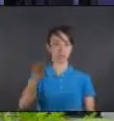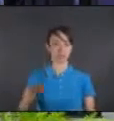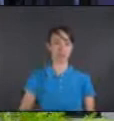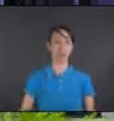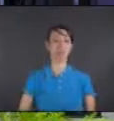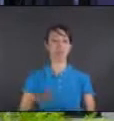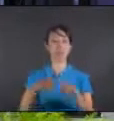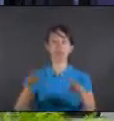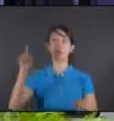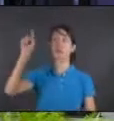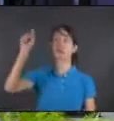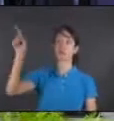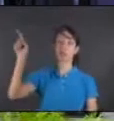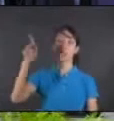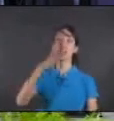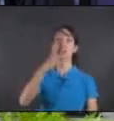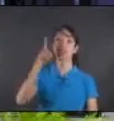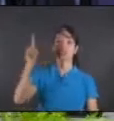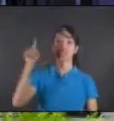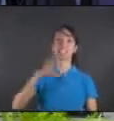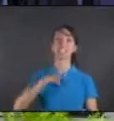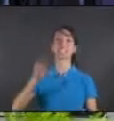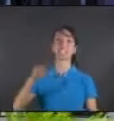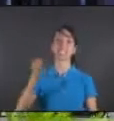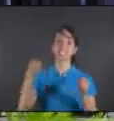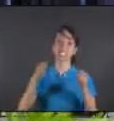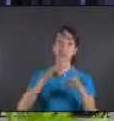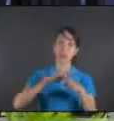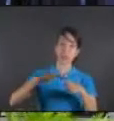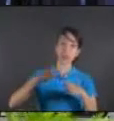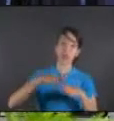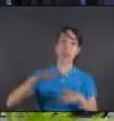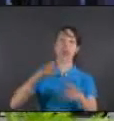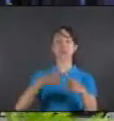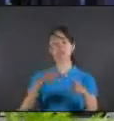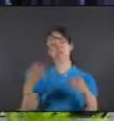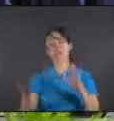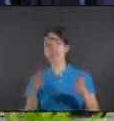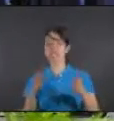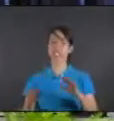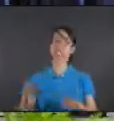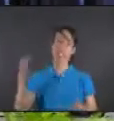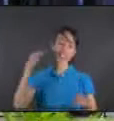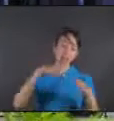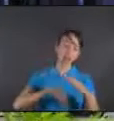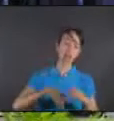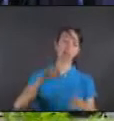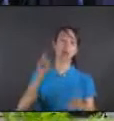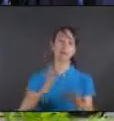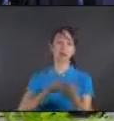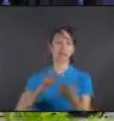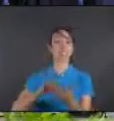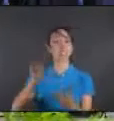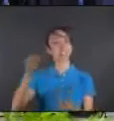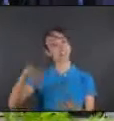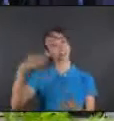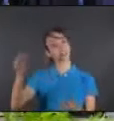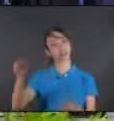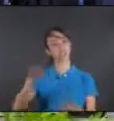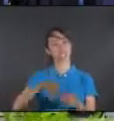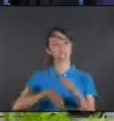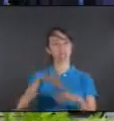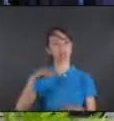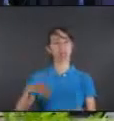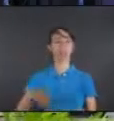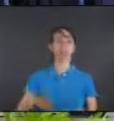oro. Usted tal vez sabrá, usted que sabe de esos negocios. Pero,